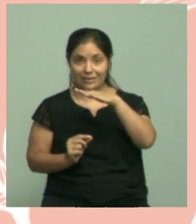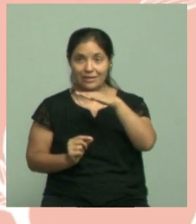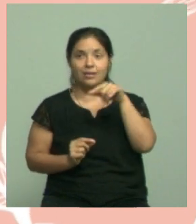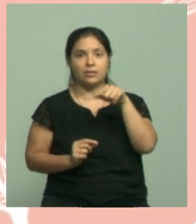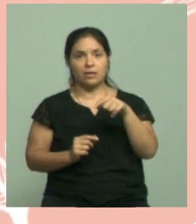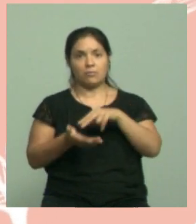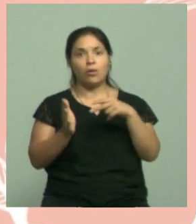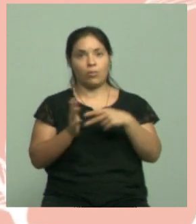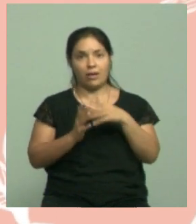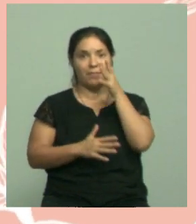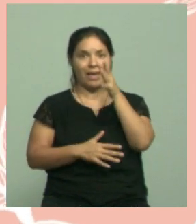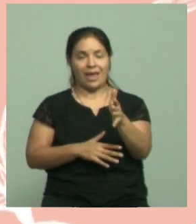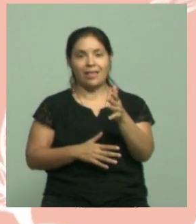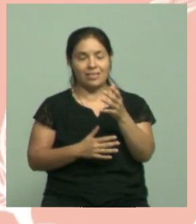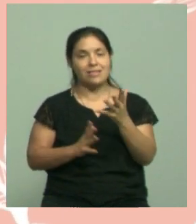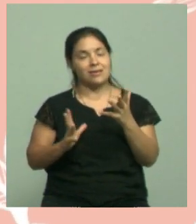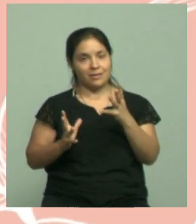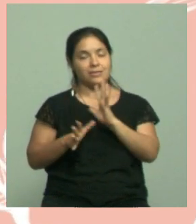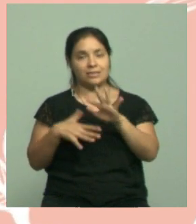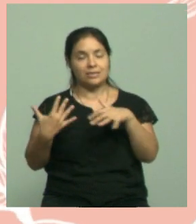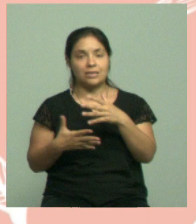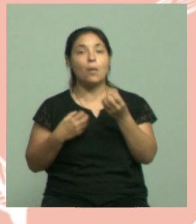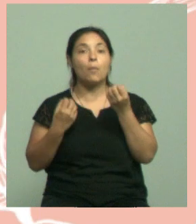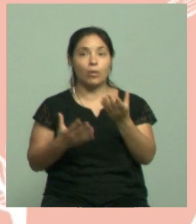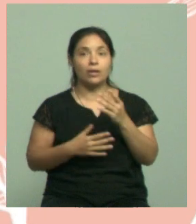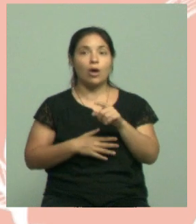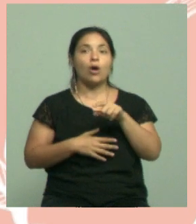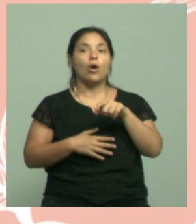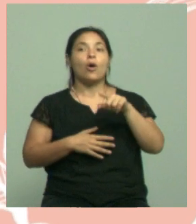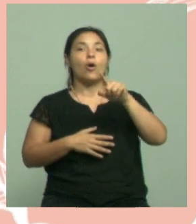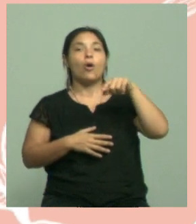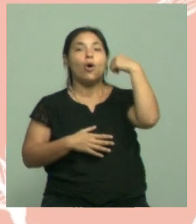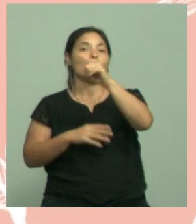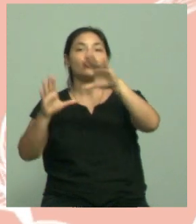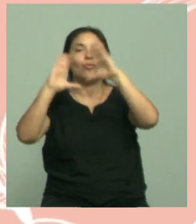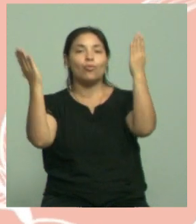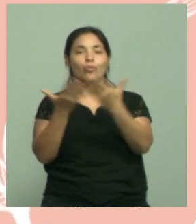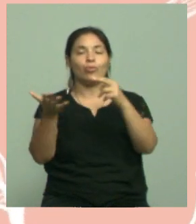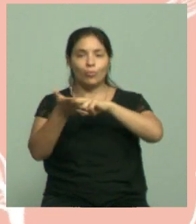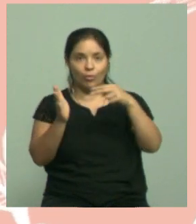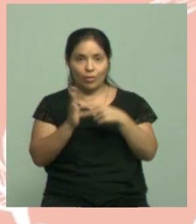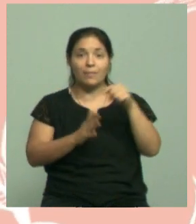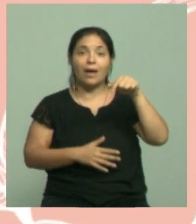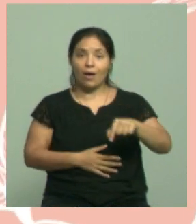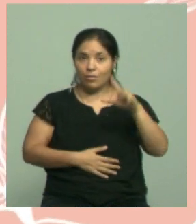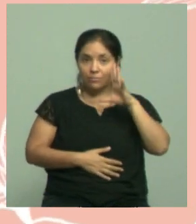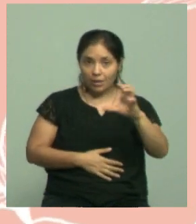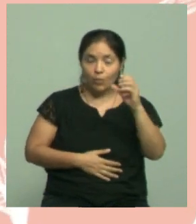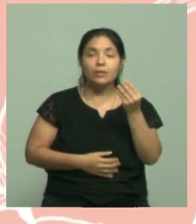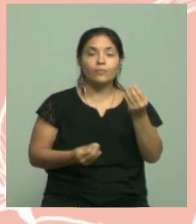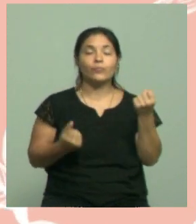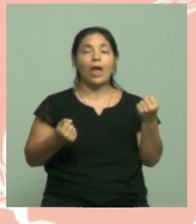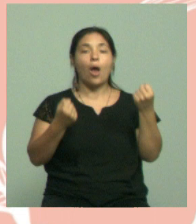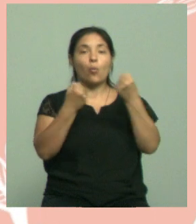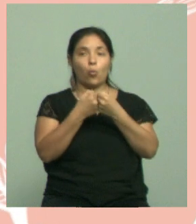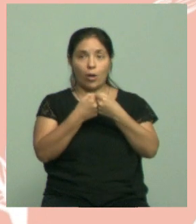malestar muy grande con el resto de la comunidad internacional. Recordemos que nosotros en este momento tenemos un acuerdo